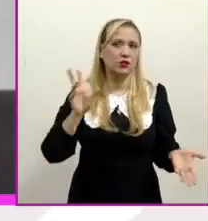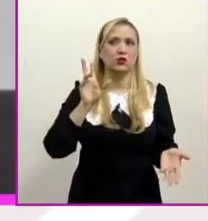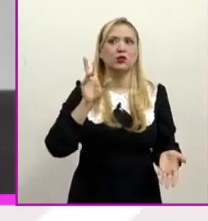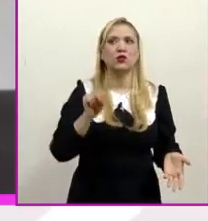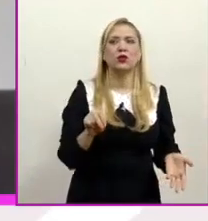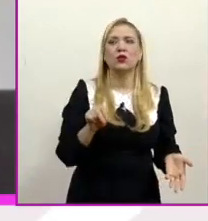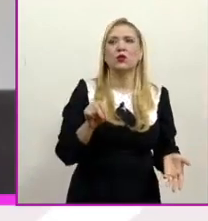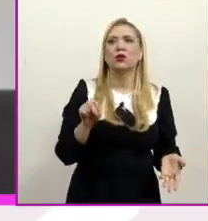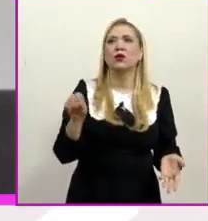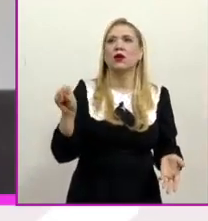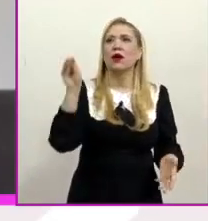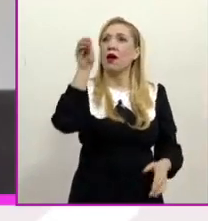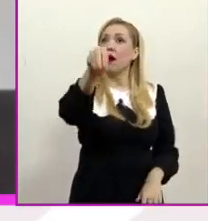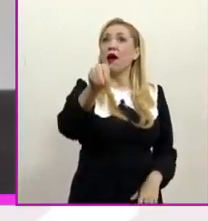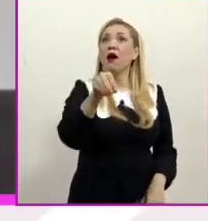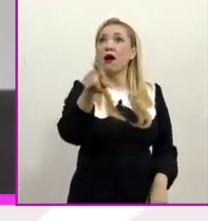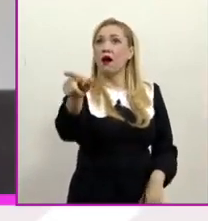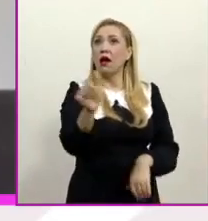lugar.